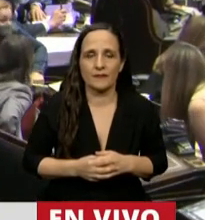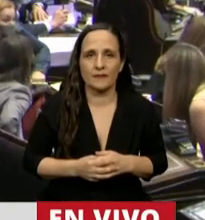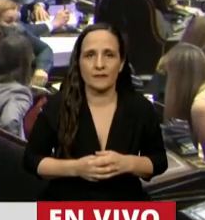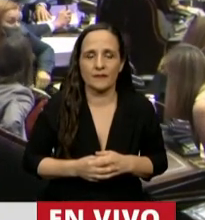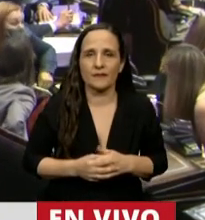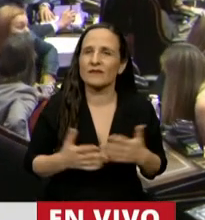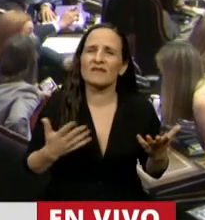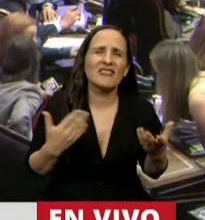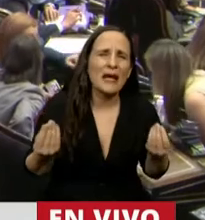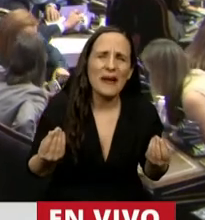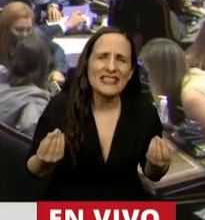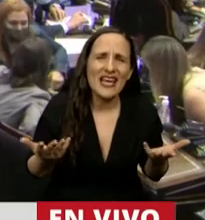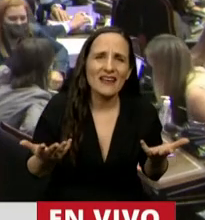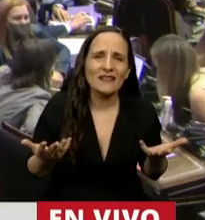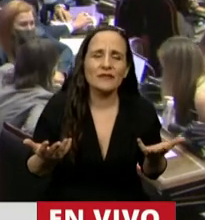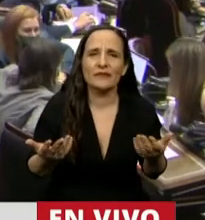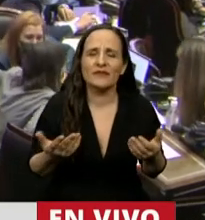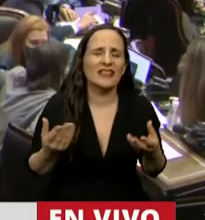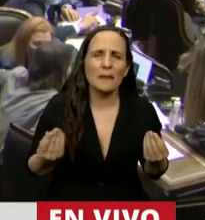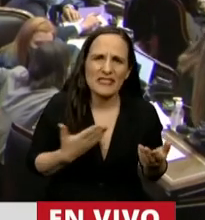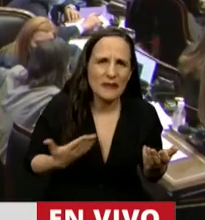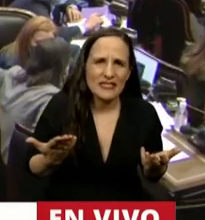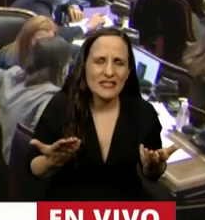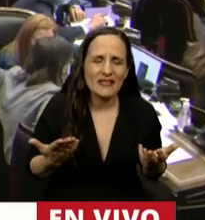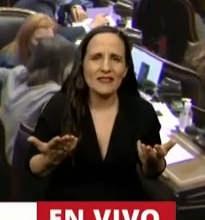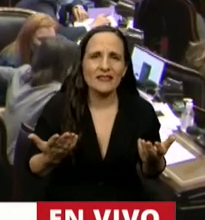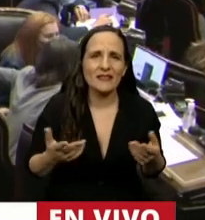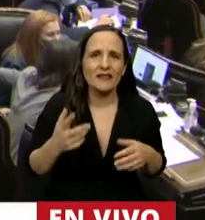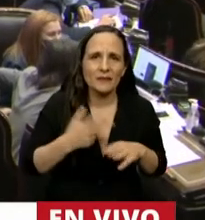disculpe. ¿Qué pasa, señor presidente?